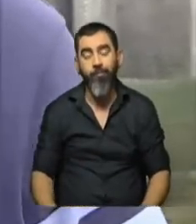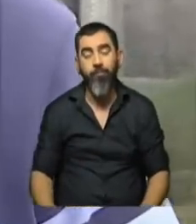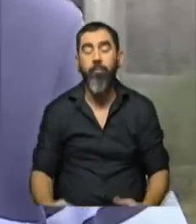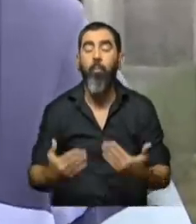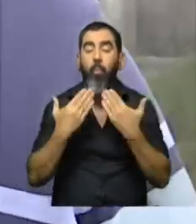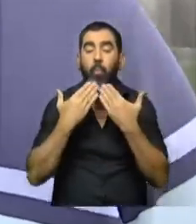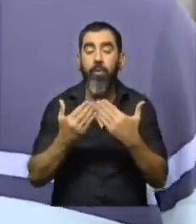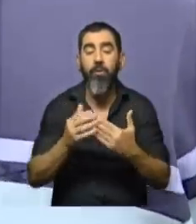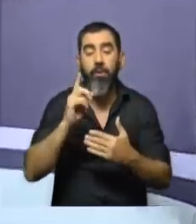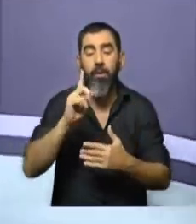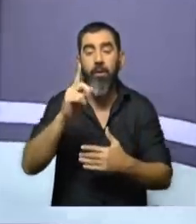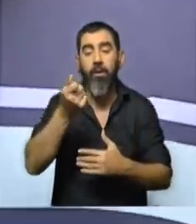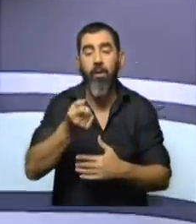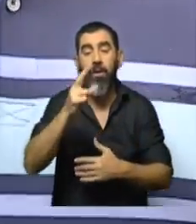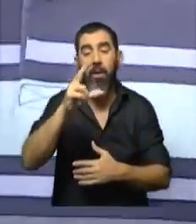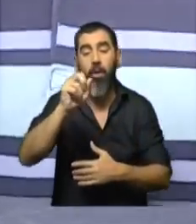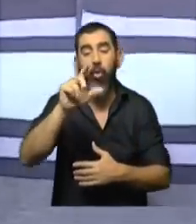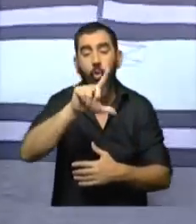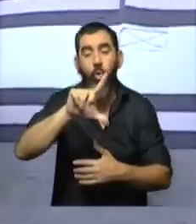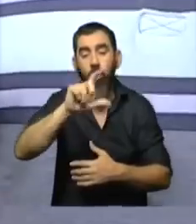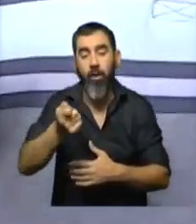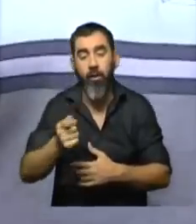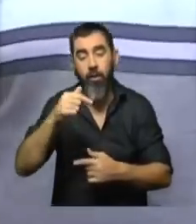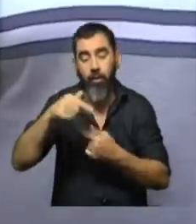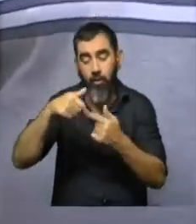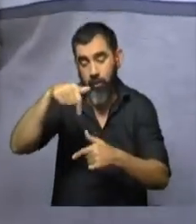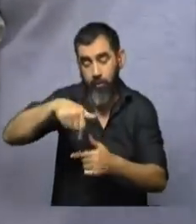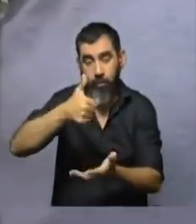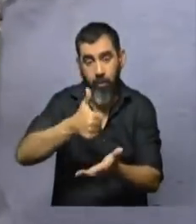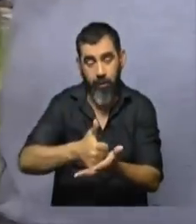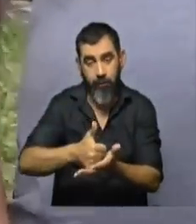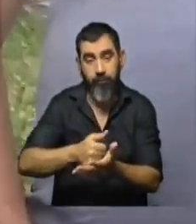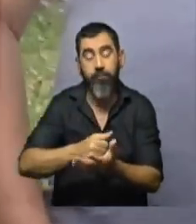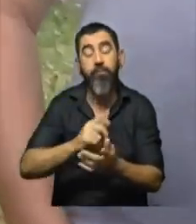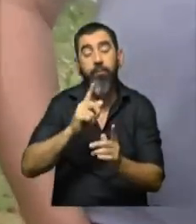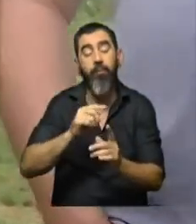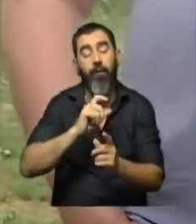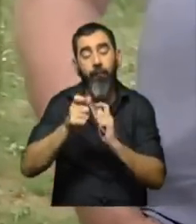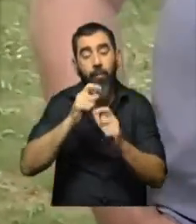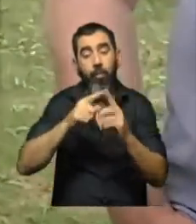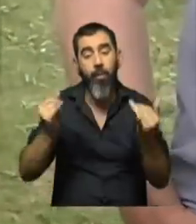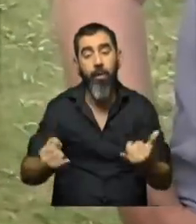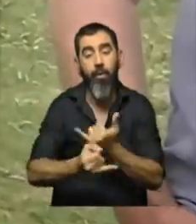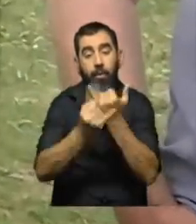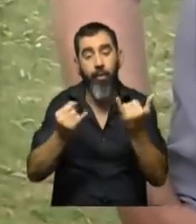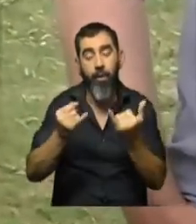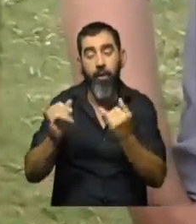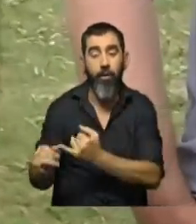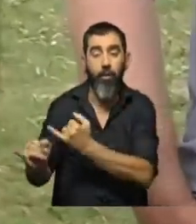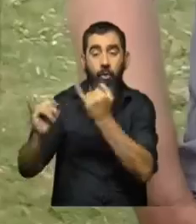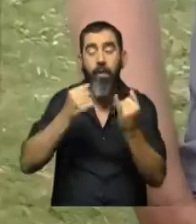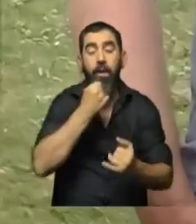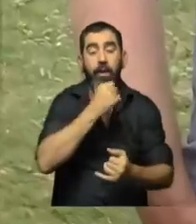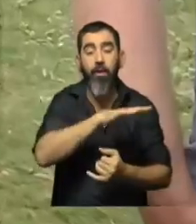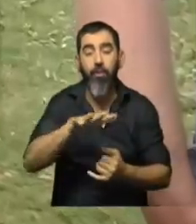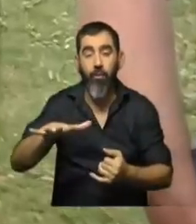gracias a Carlos Garola. Nosotros, compañeros, vamos a seguir cubriendo en Ciudad Viva y también en el informe de mediodía vamos a estar en esta jornada histórica donde